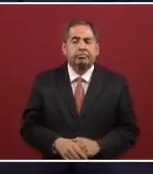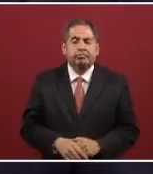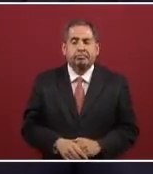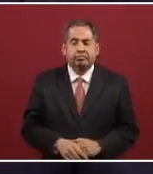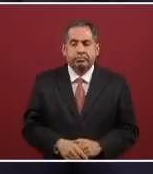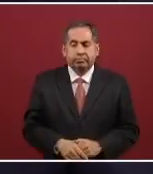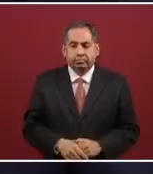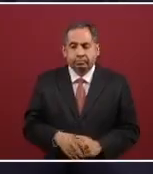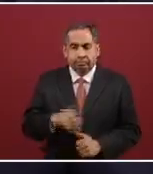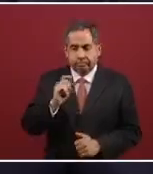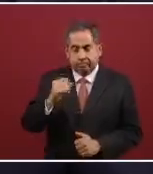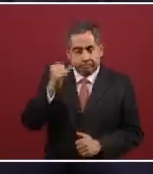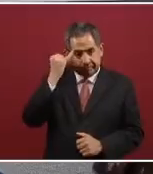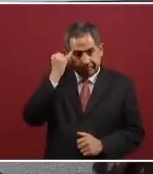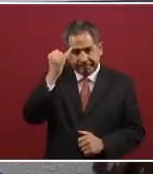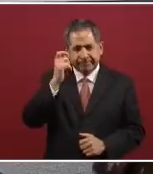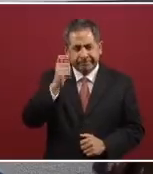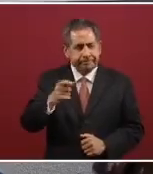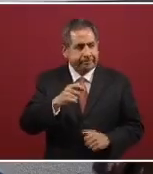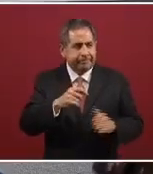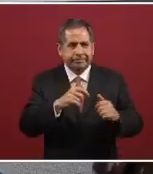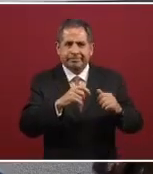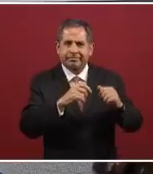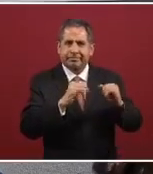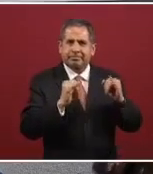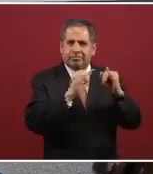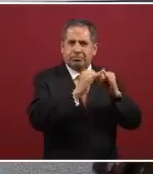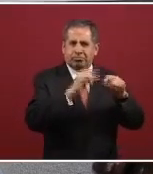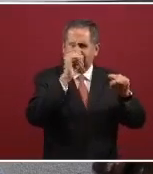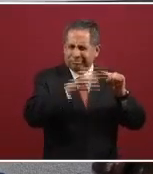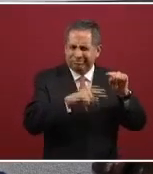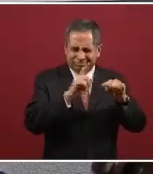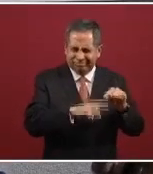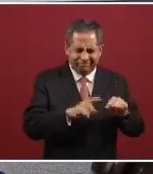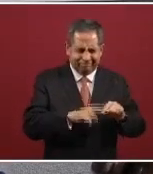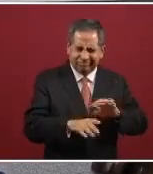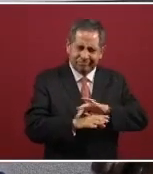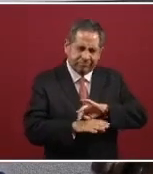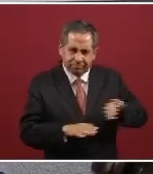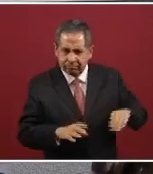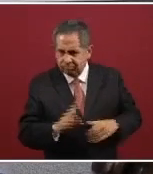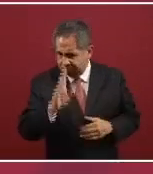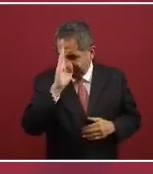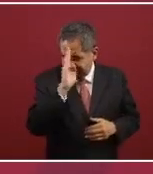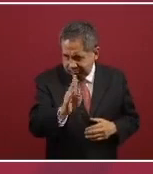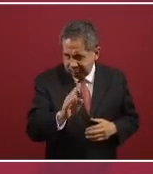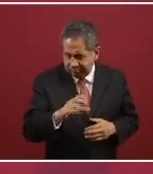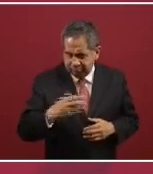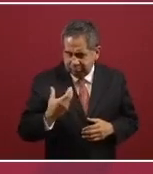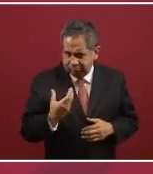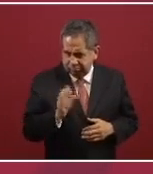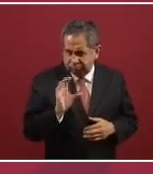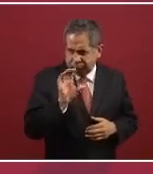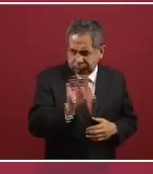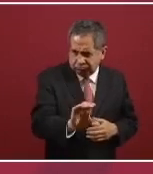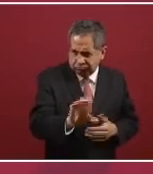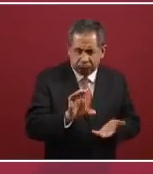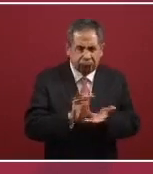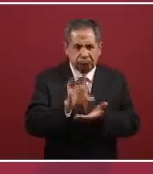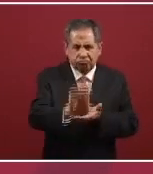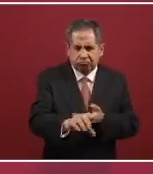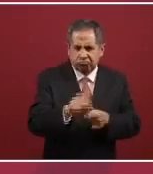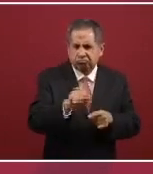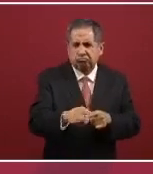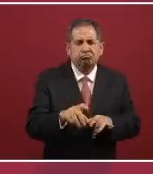La idea es, sí, quitar todo. Sí, y entregar directo el recurso. Y les va